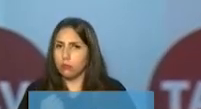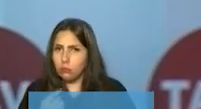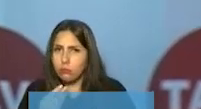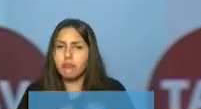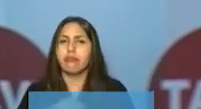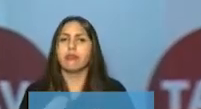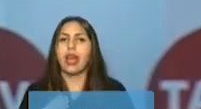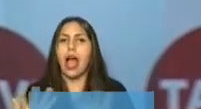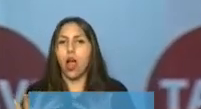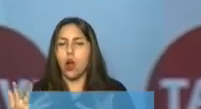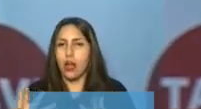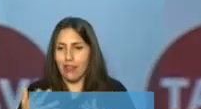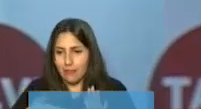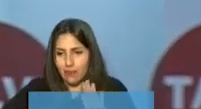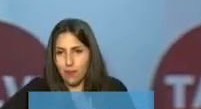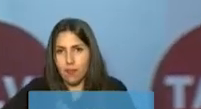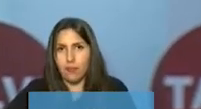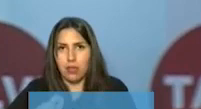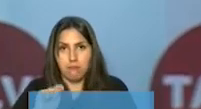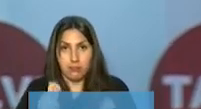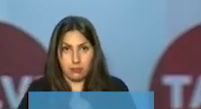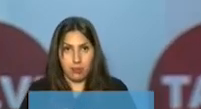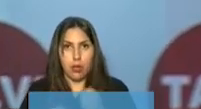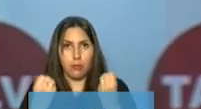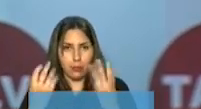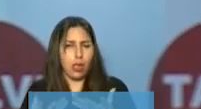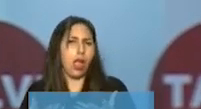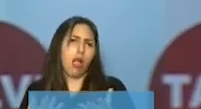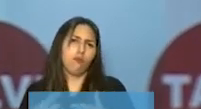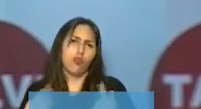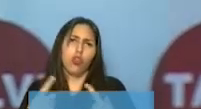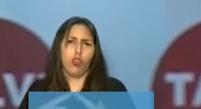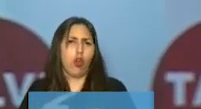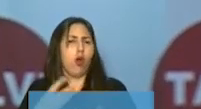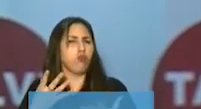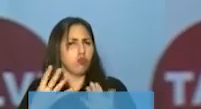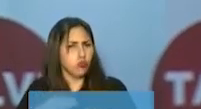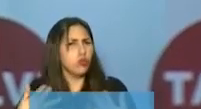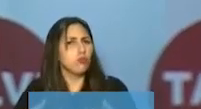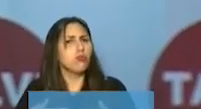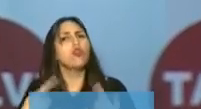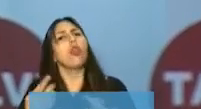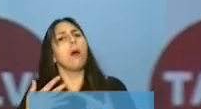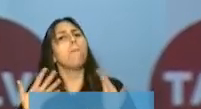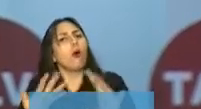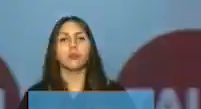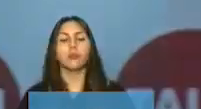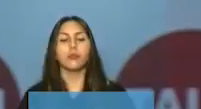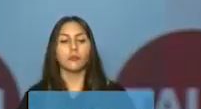nuevo tiempo que se abre. Porque tenemos mucho para aportar a la tarea de un